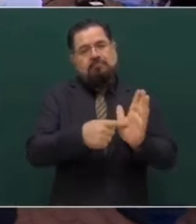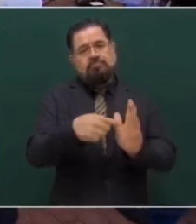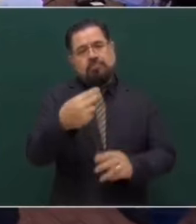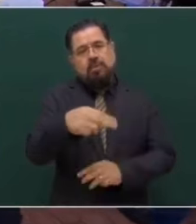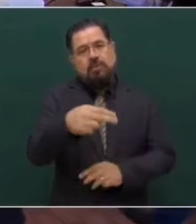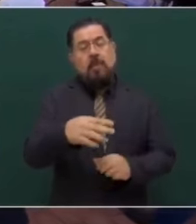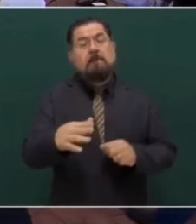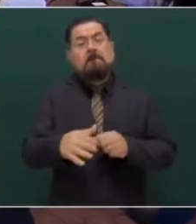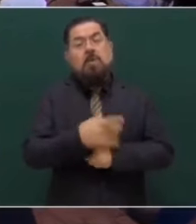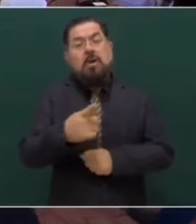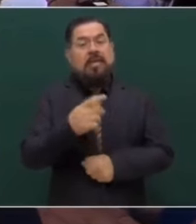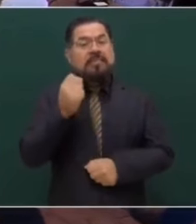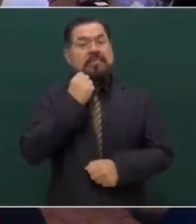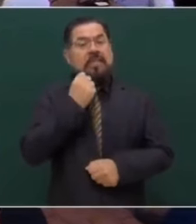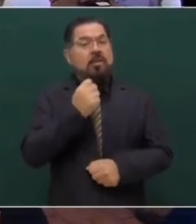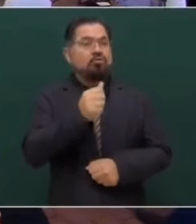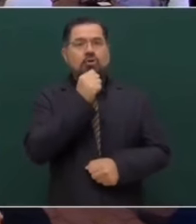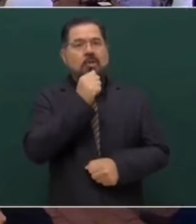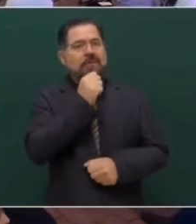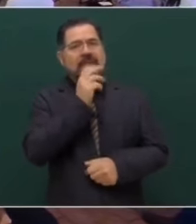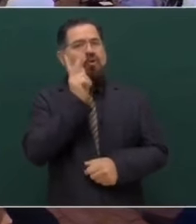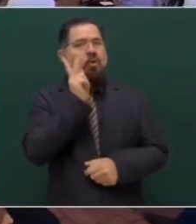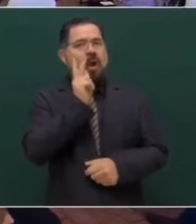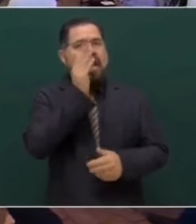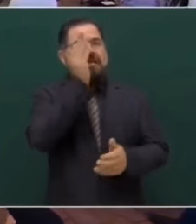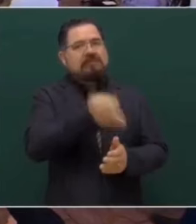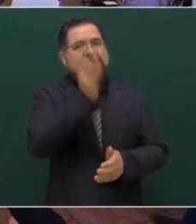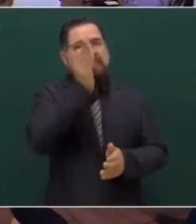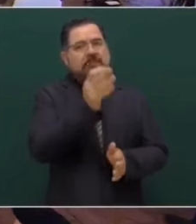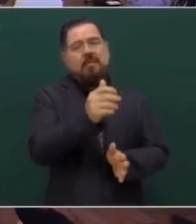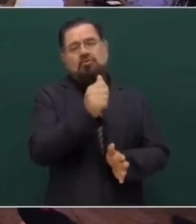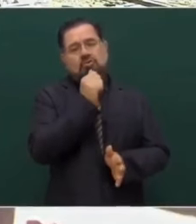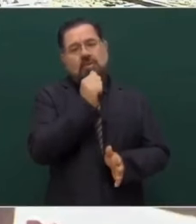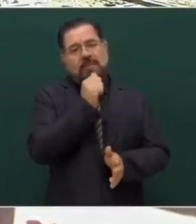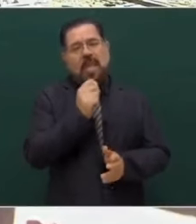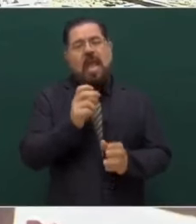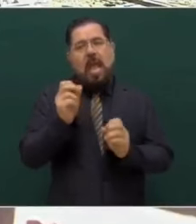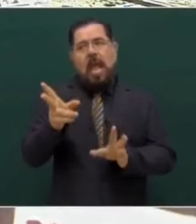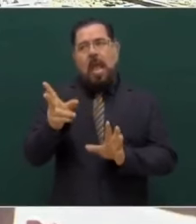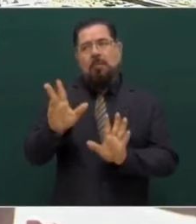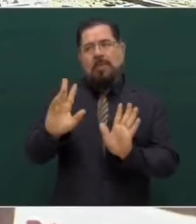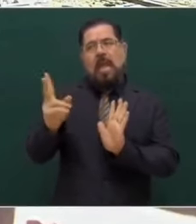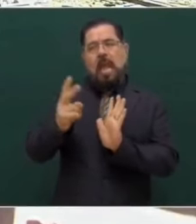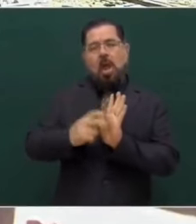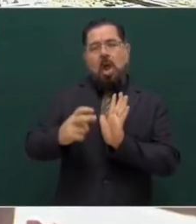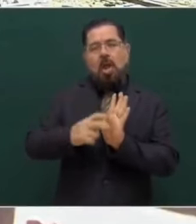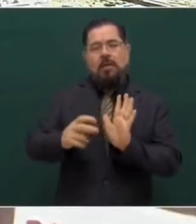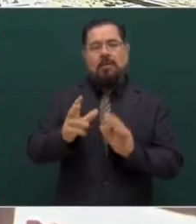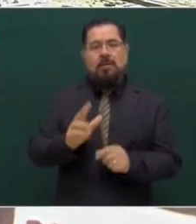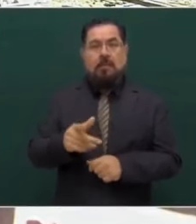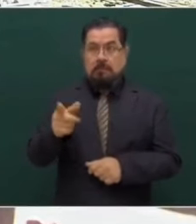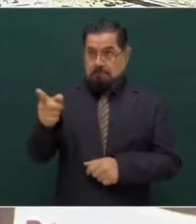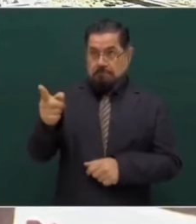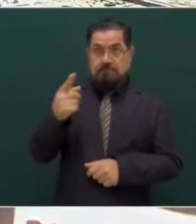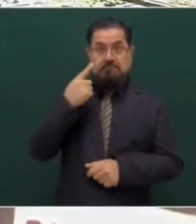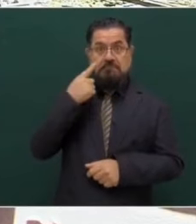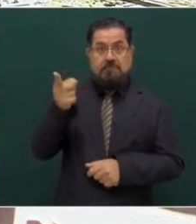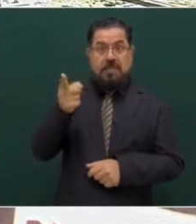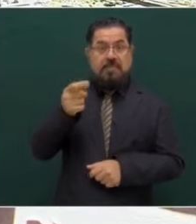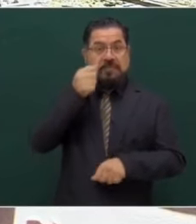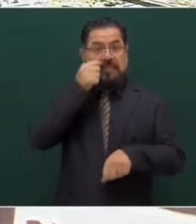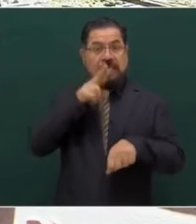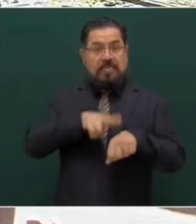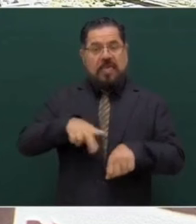¿no? Ya me corrigió la plana, muy bien, miren, okay. Qué extraordinaria secretaria de Gobernación. Es